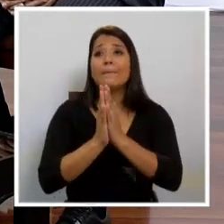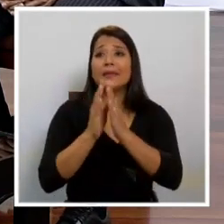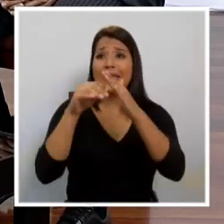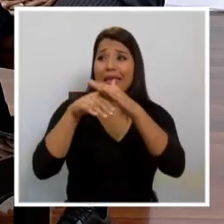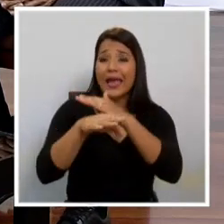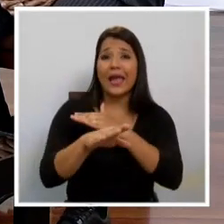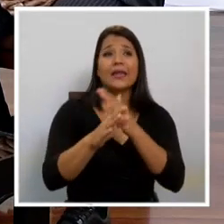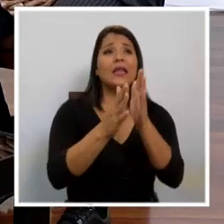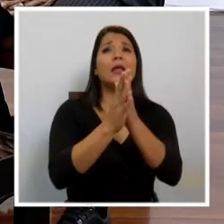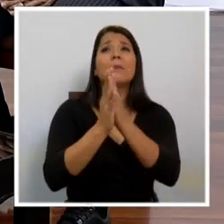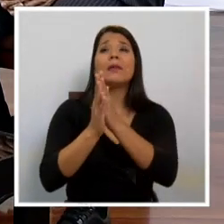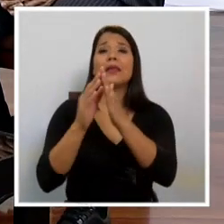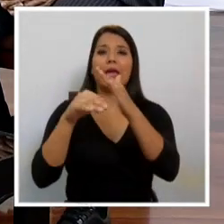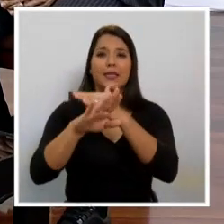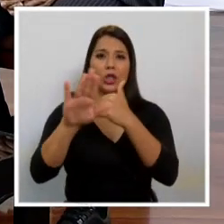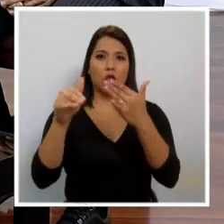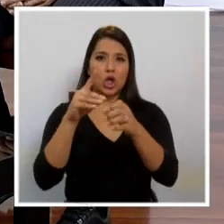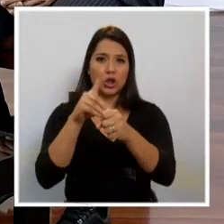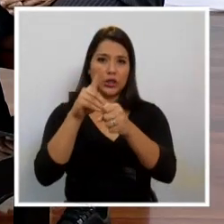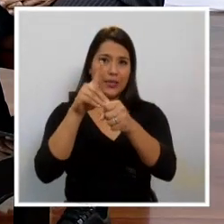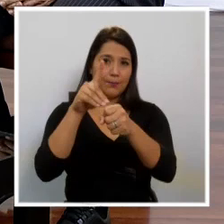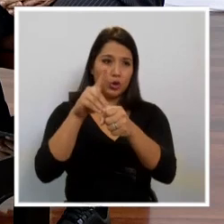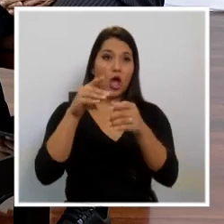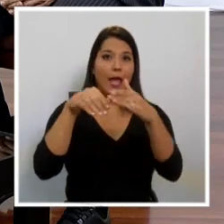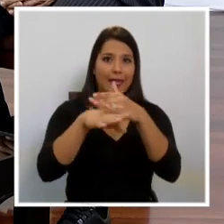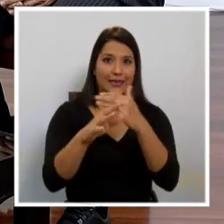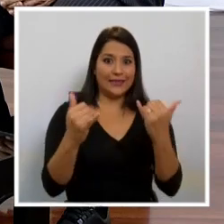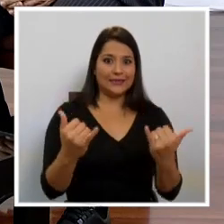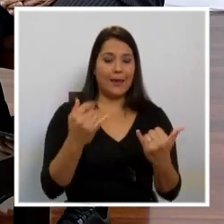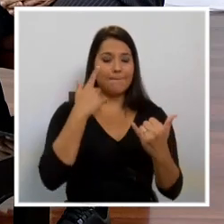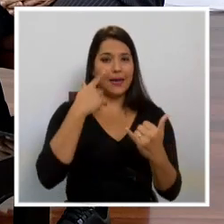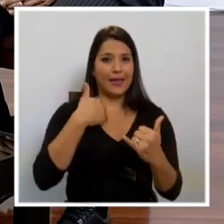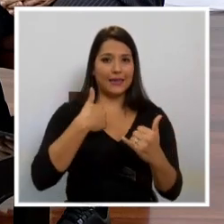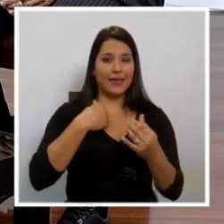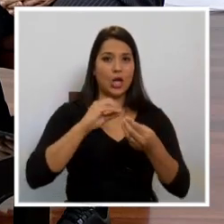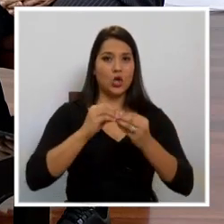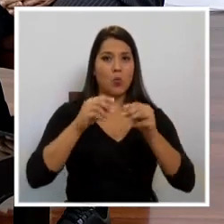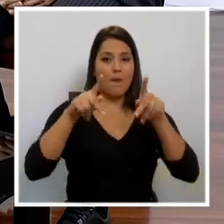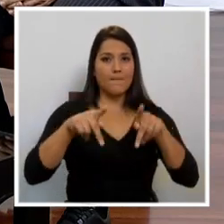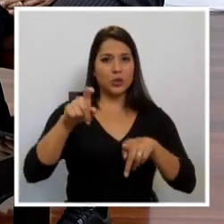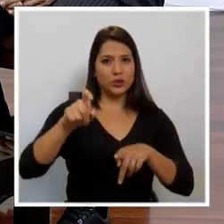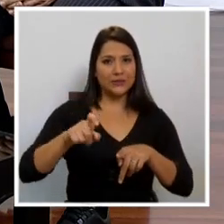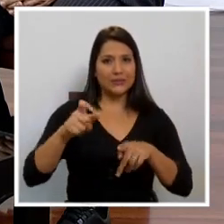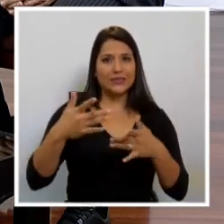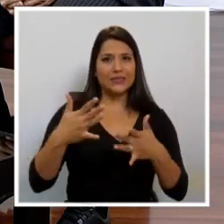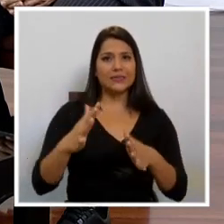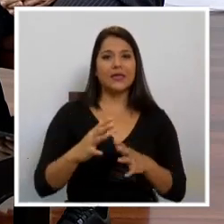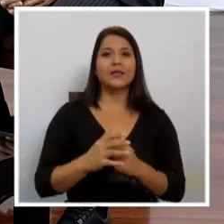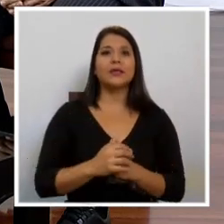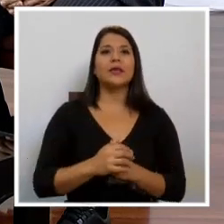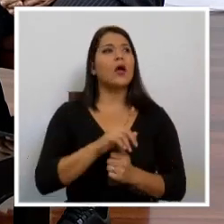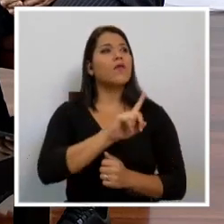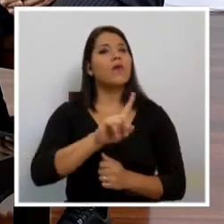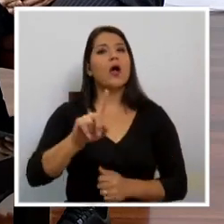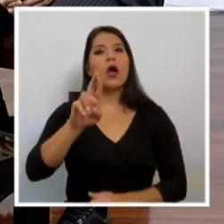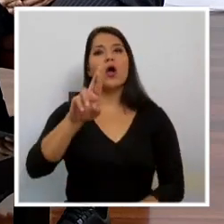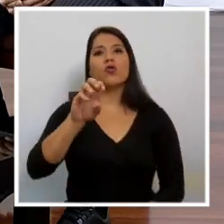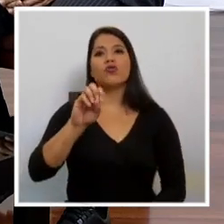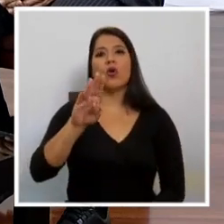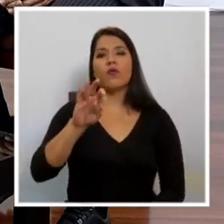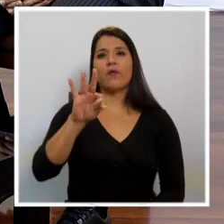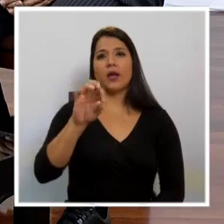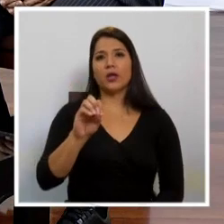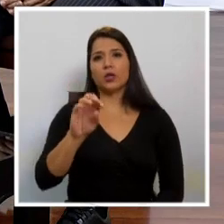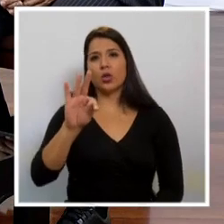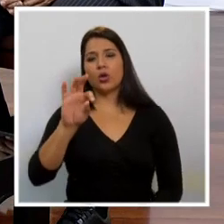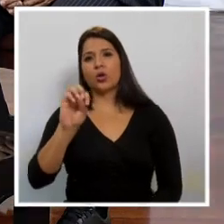a todos los diputados para hacer el quórum necesario. Ahora veíamos acaba de pasar a Gustavo Viales por acá, entonces por